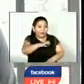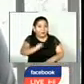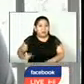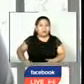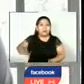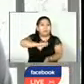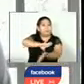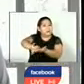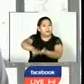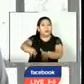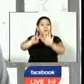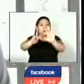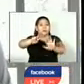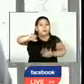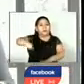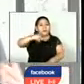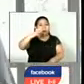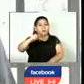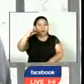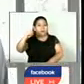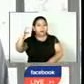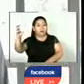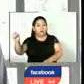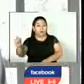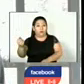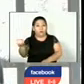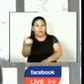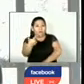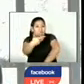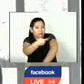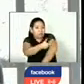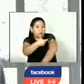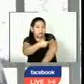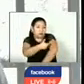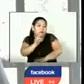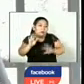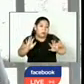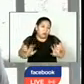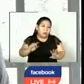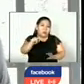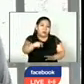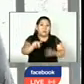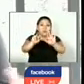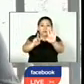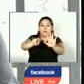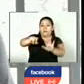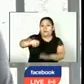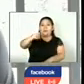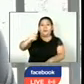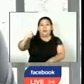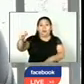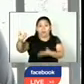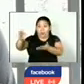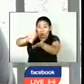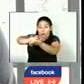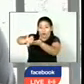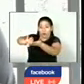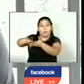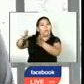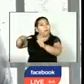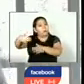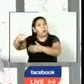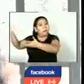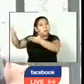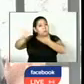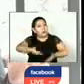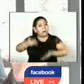7 millones de vacunas para esta estrategia tan importante y de esos 7 millones hemos recibido progresivamente